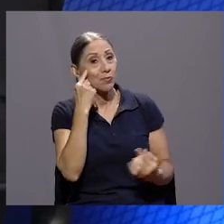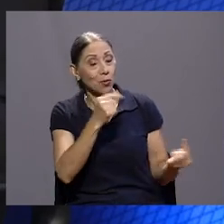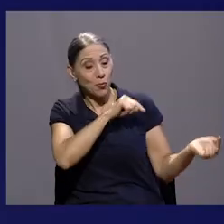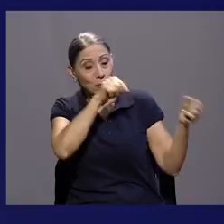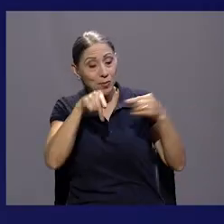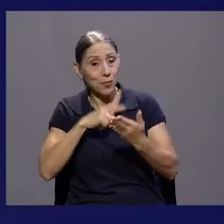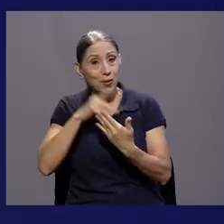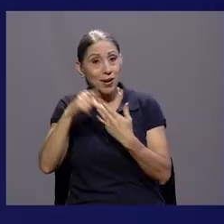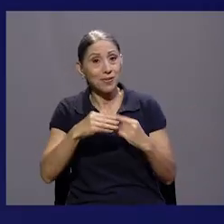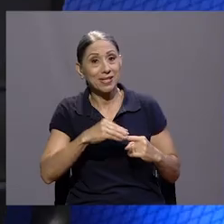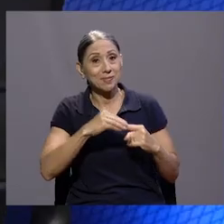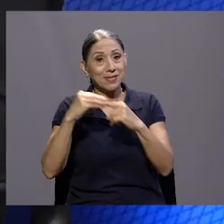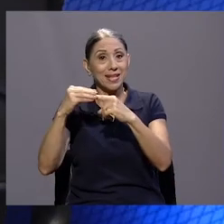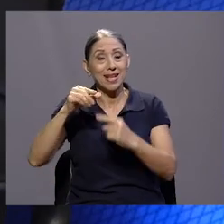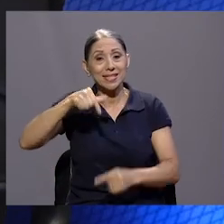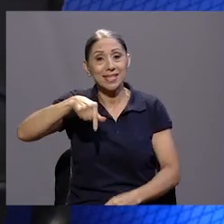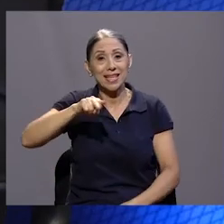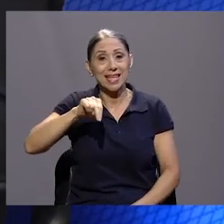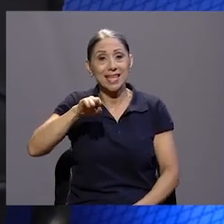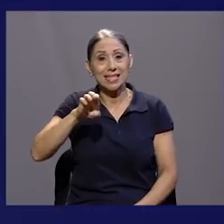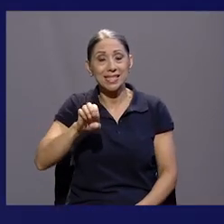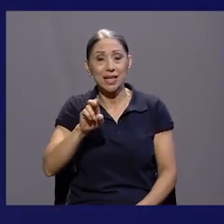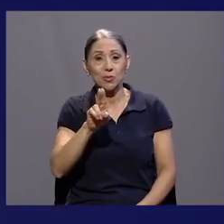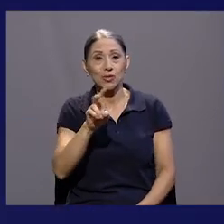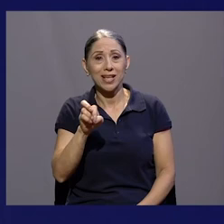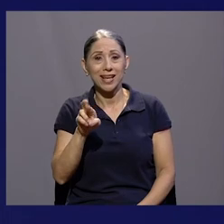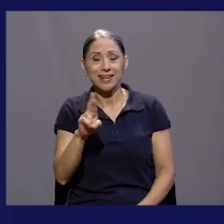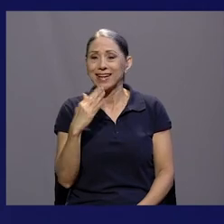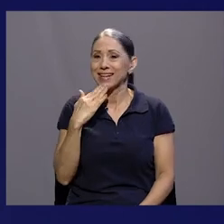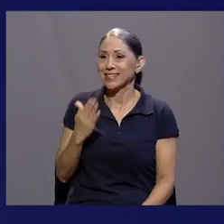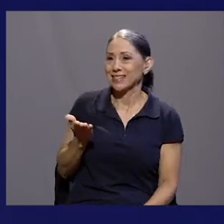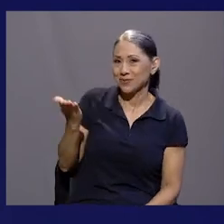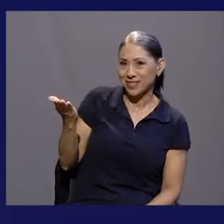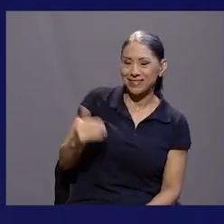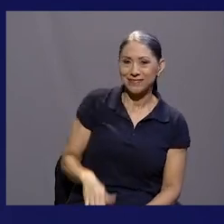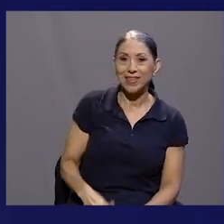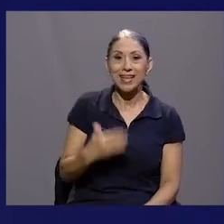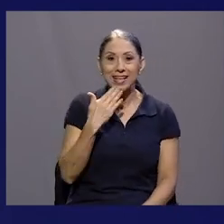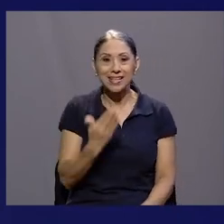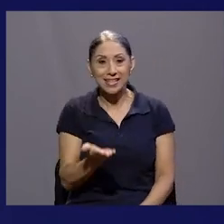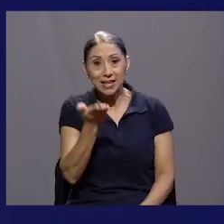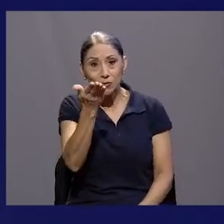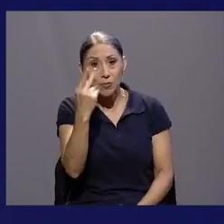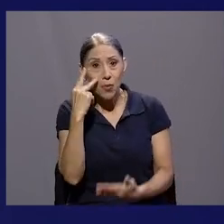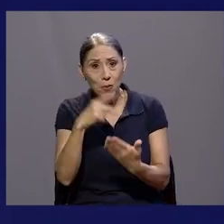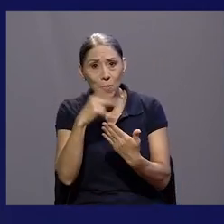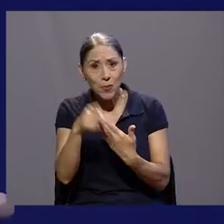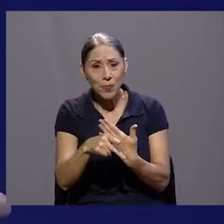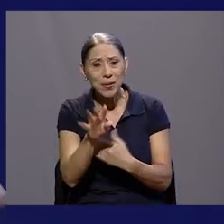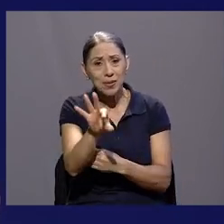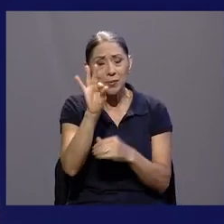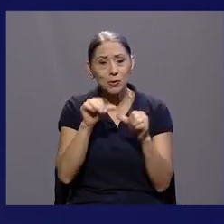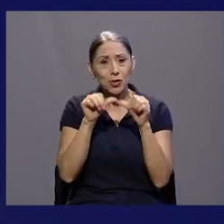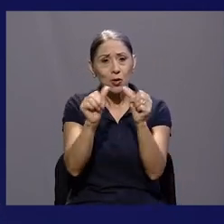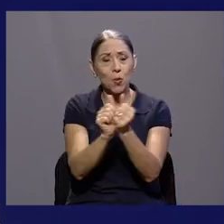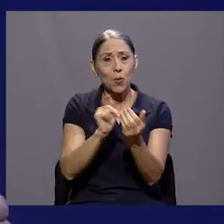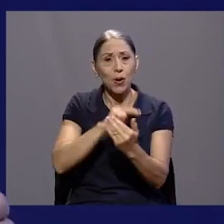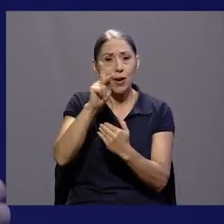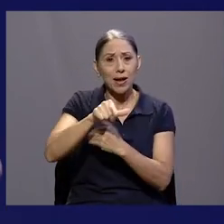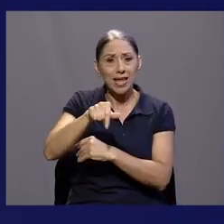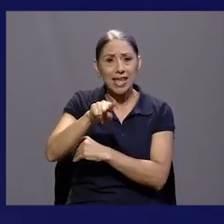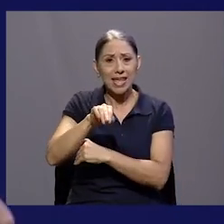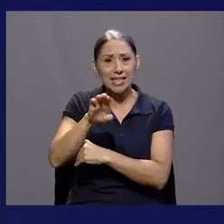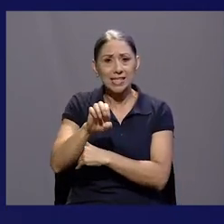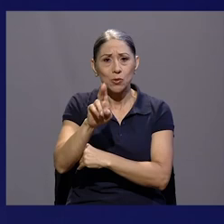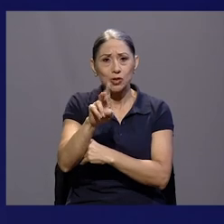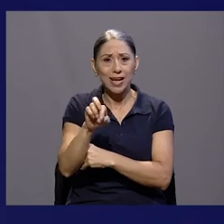temas gracias a ustedes y gracias a usted por su compañía le invitamos a que continúe con la programación de 15-0 en